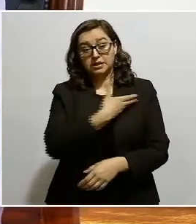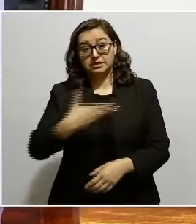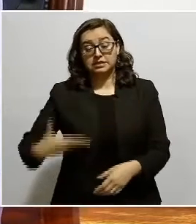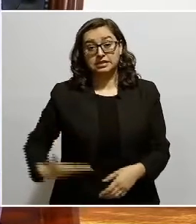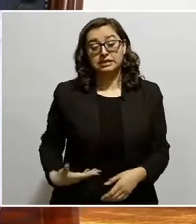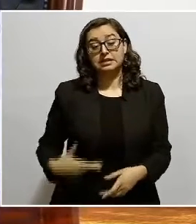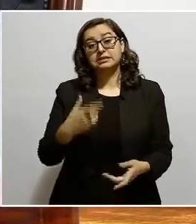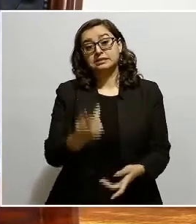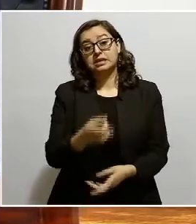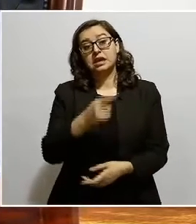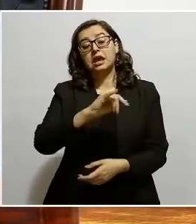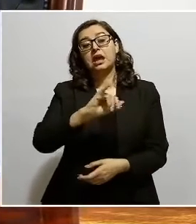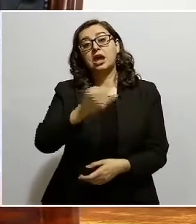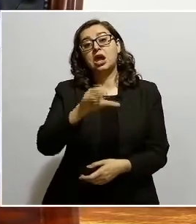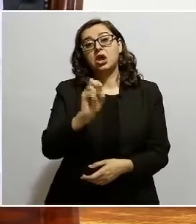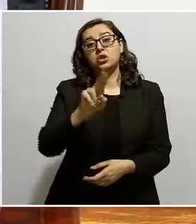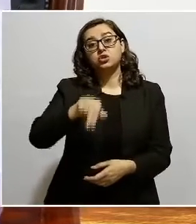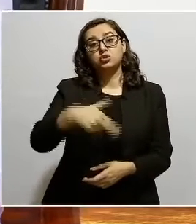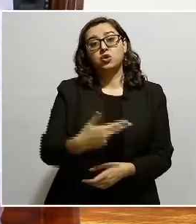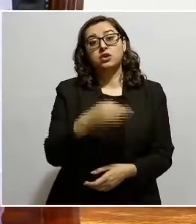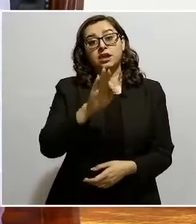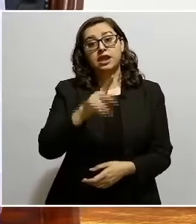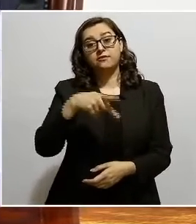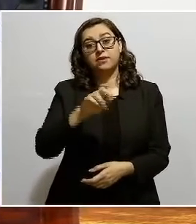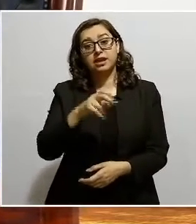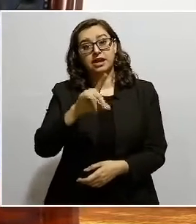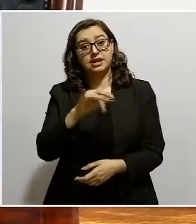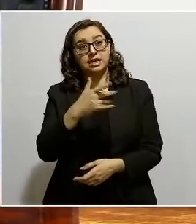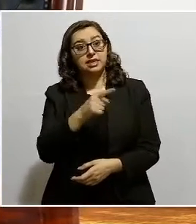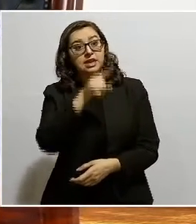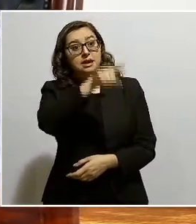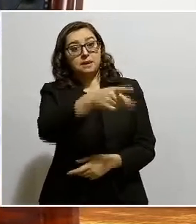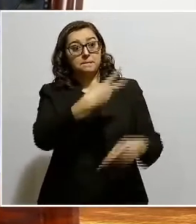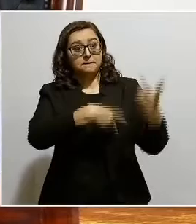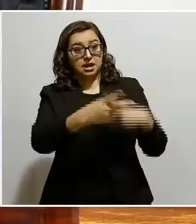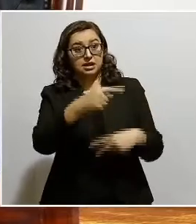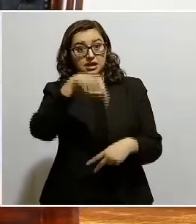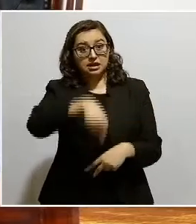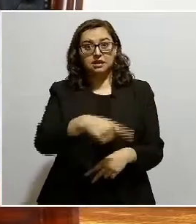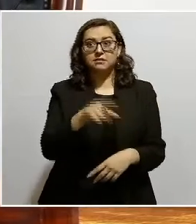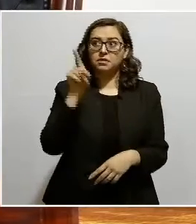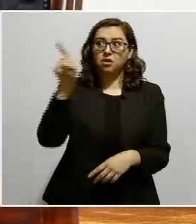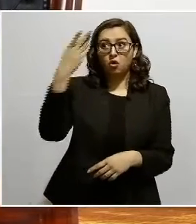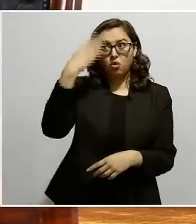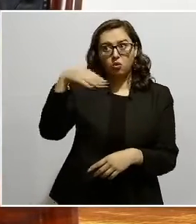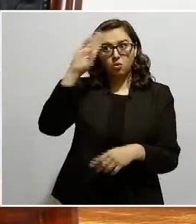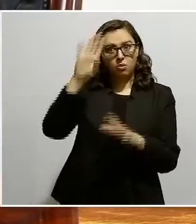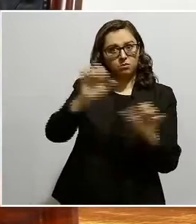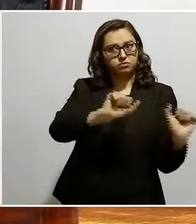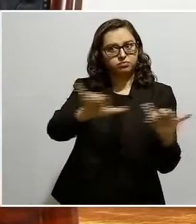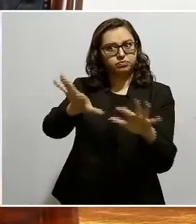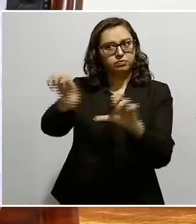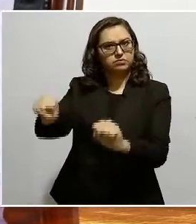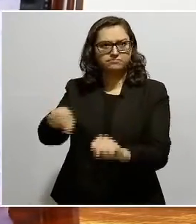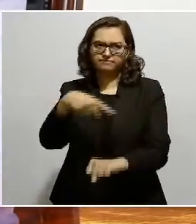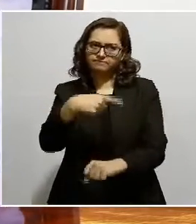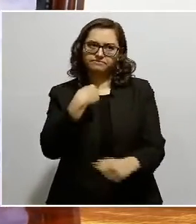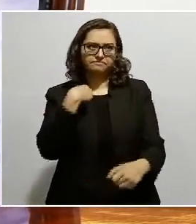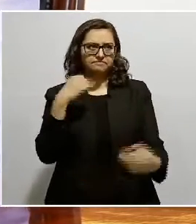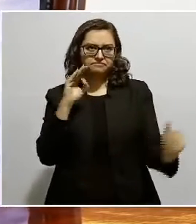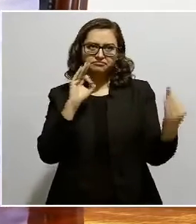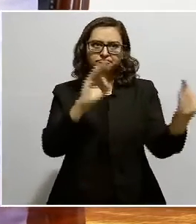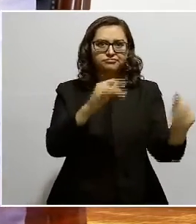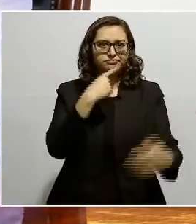en protesta por la invasión de Bahía de Cochinos en Cuba. En fin, cuando